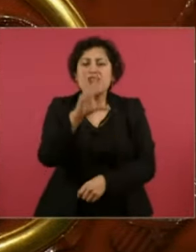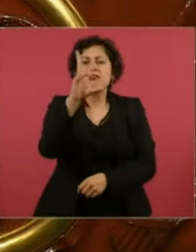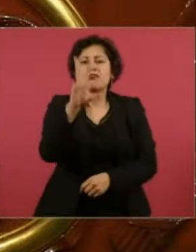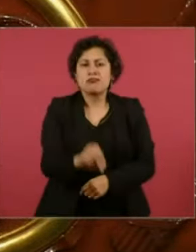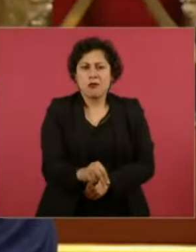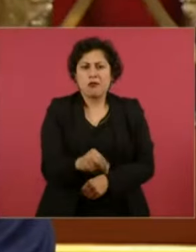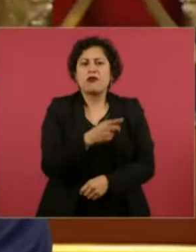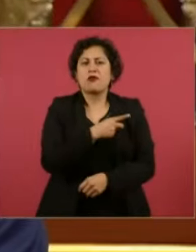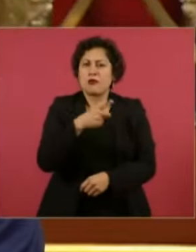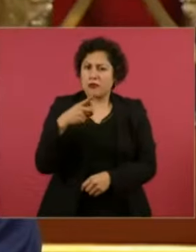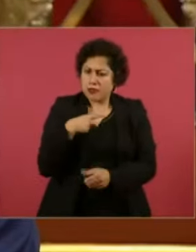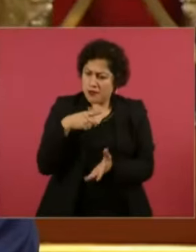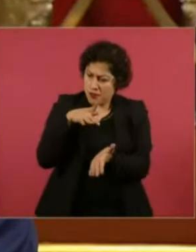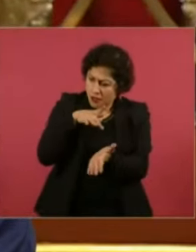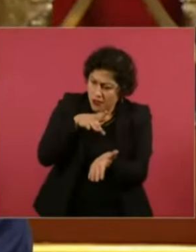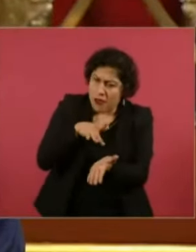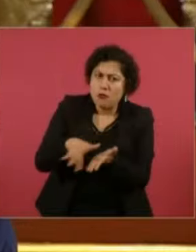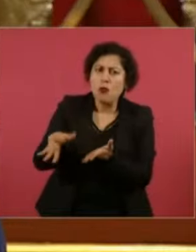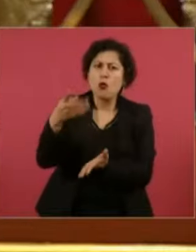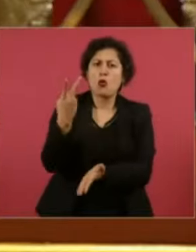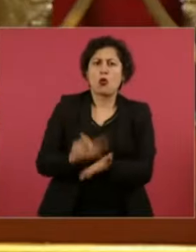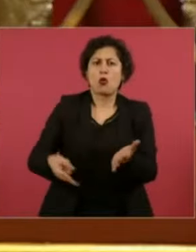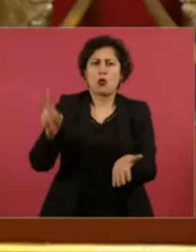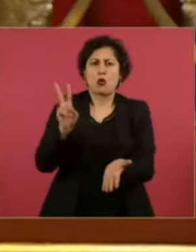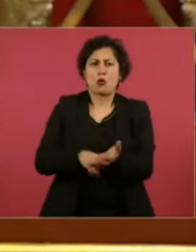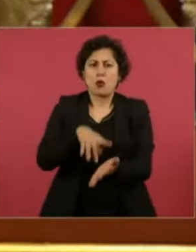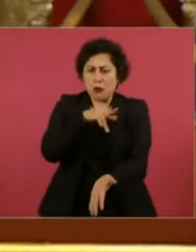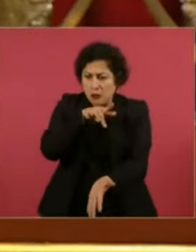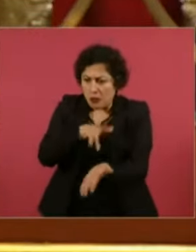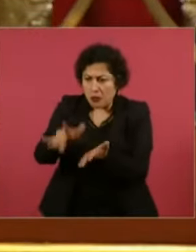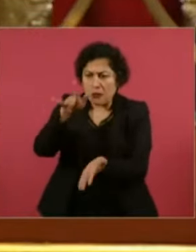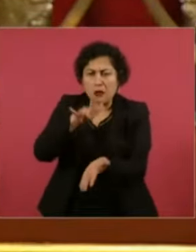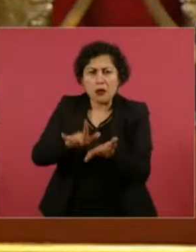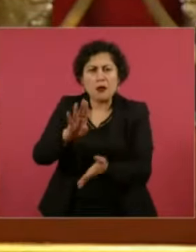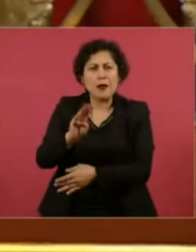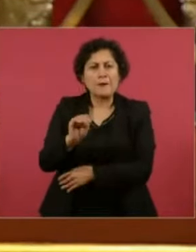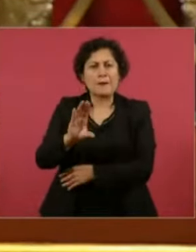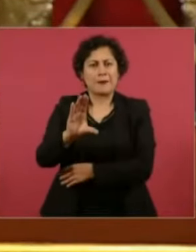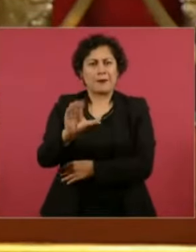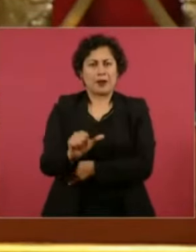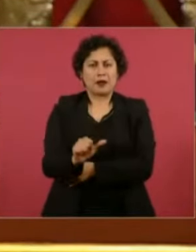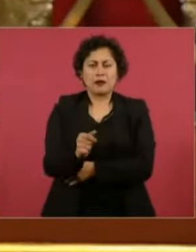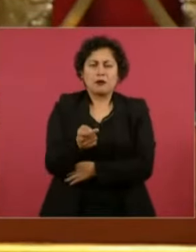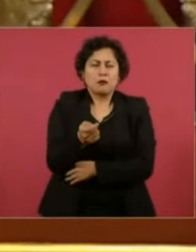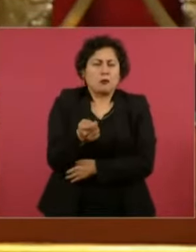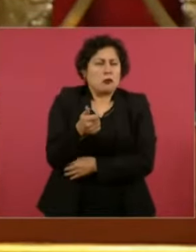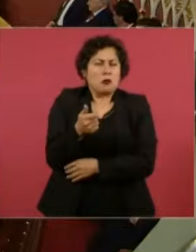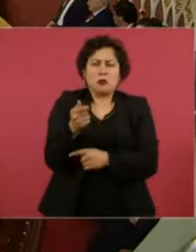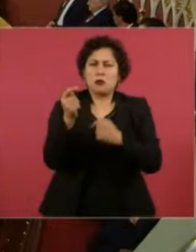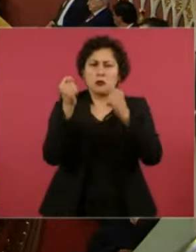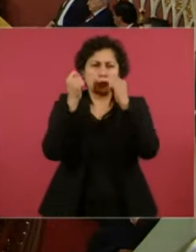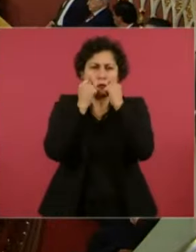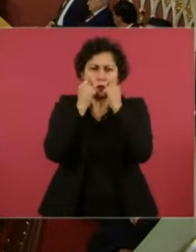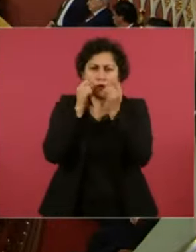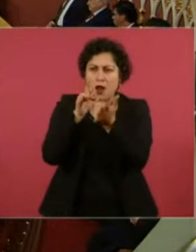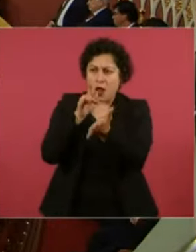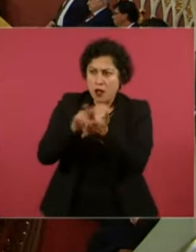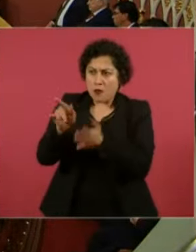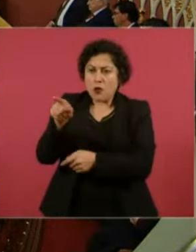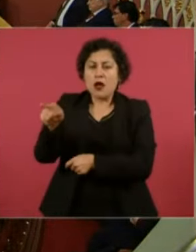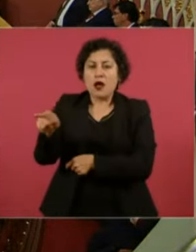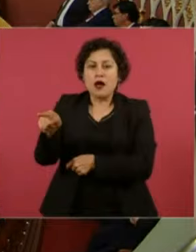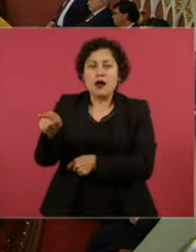aspectos que han generado muchísima inquietud en no solo la oposición,